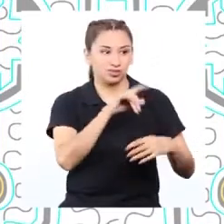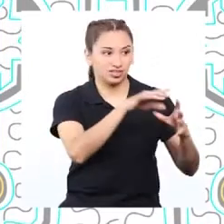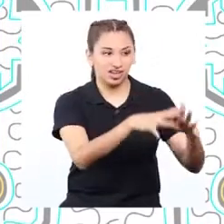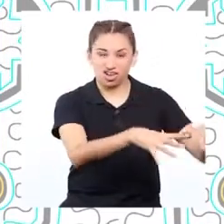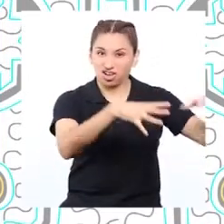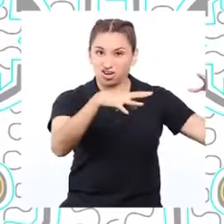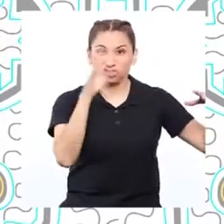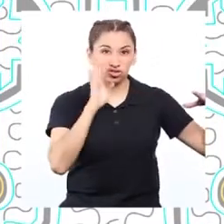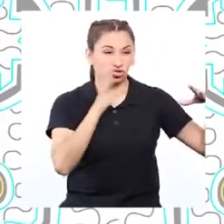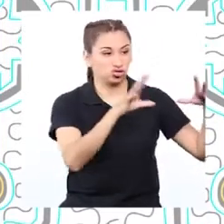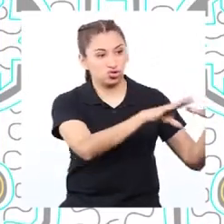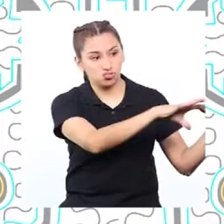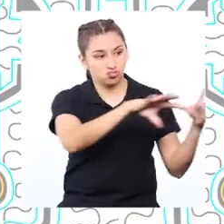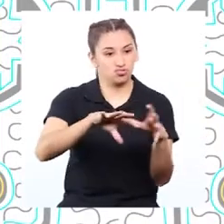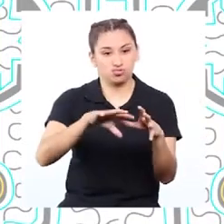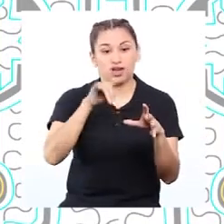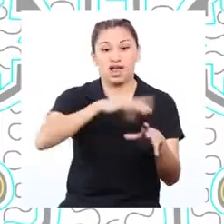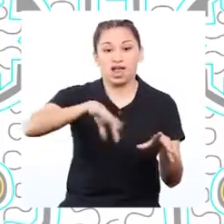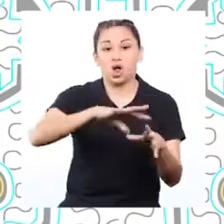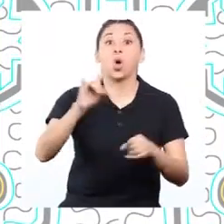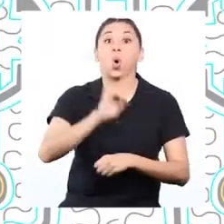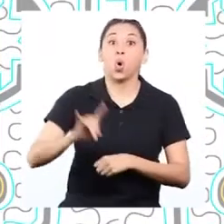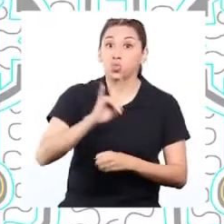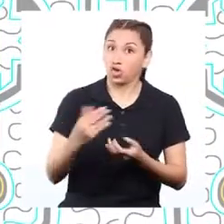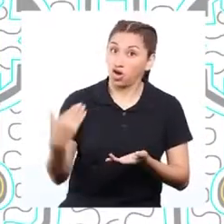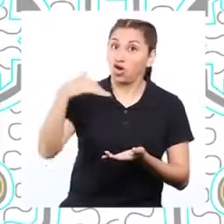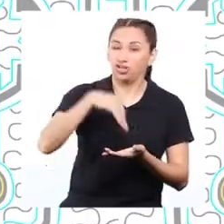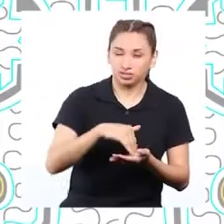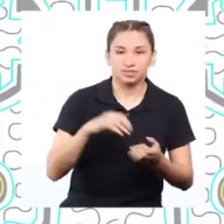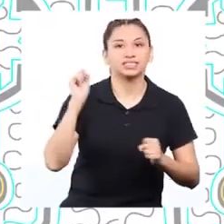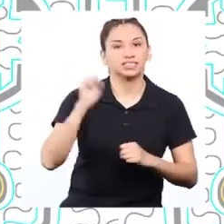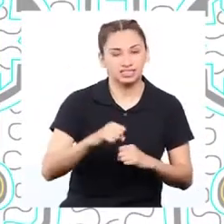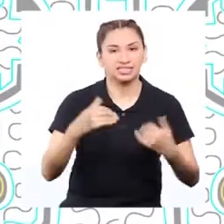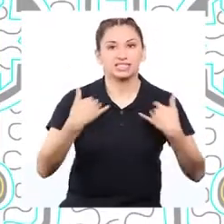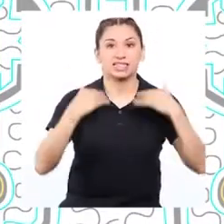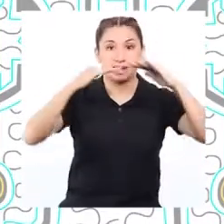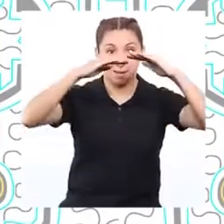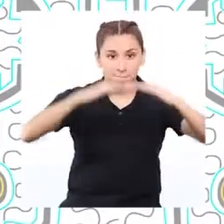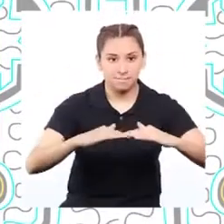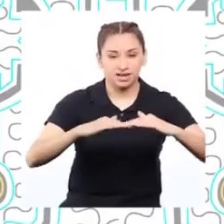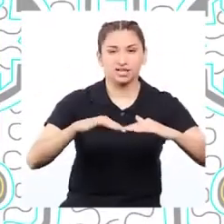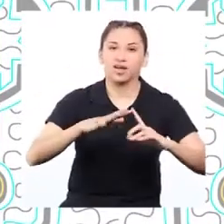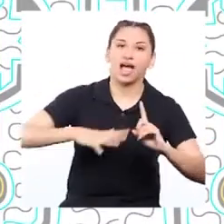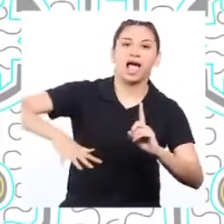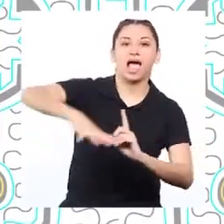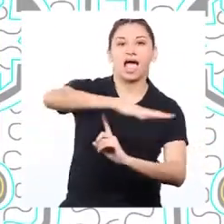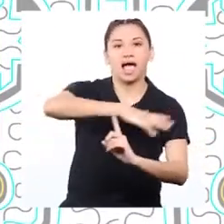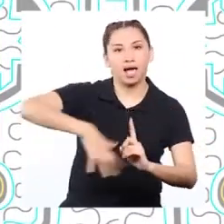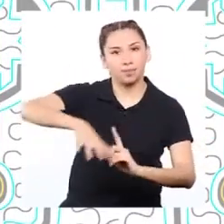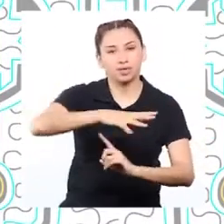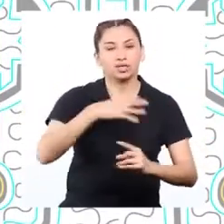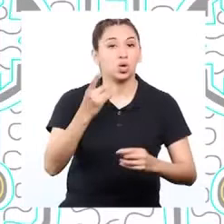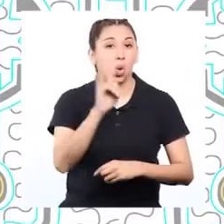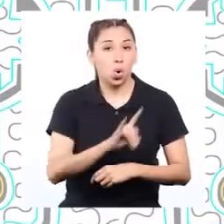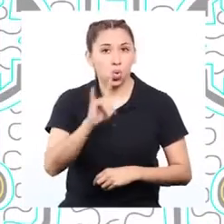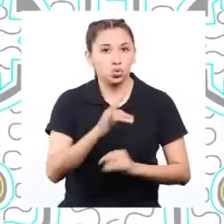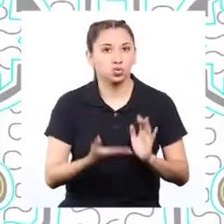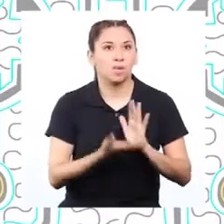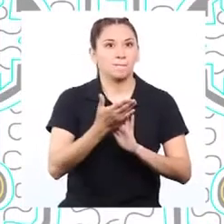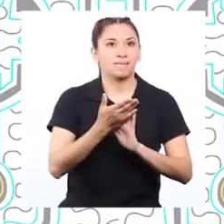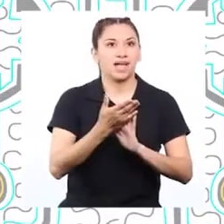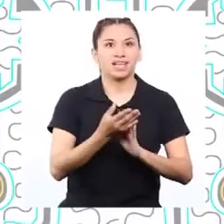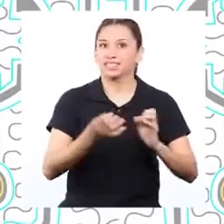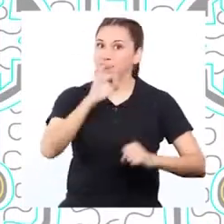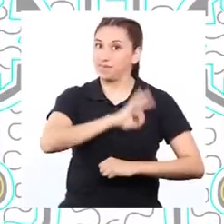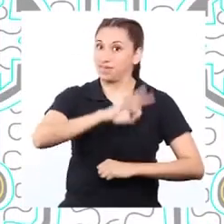y reducir la cantidad de residuos sólidos. Así es. Eso nos permite reducir el impacto humano sobre el ambiente mediante un